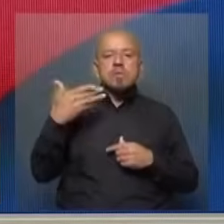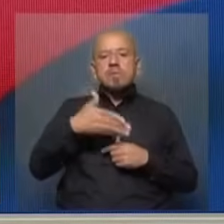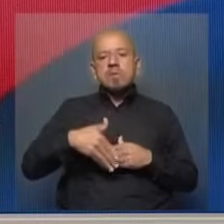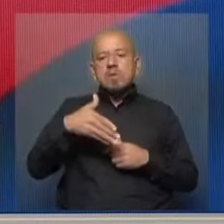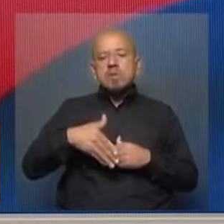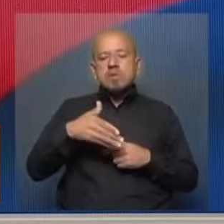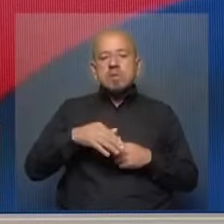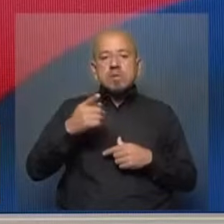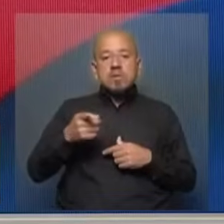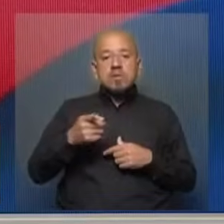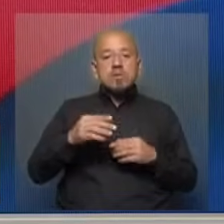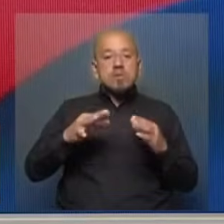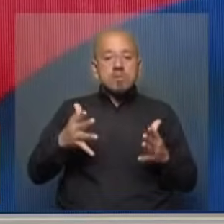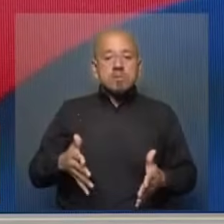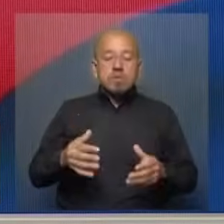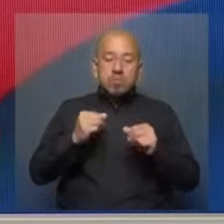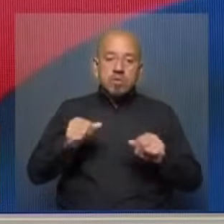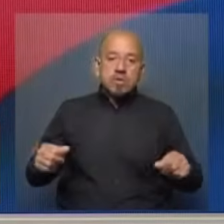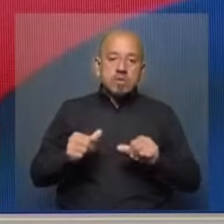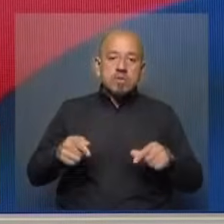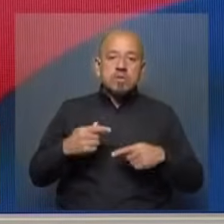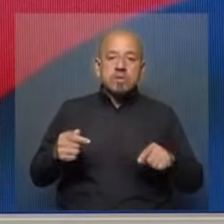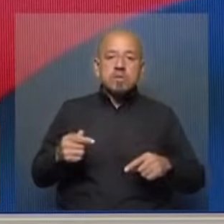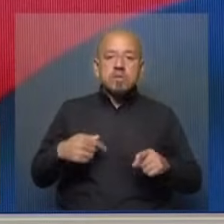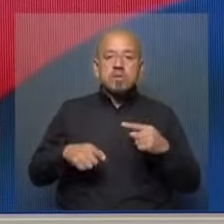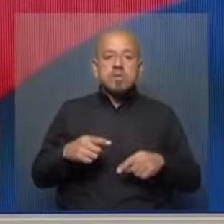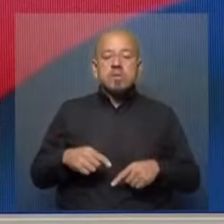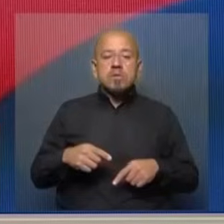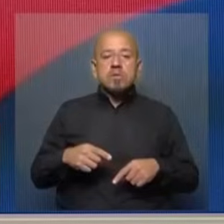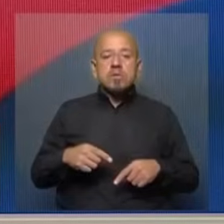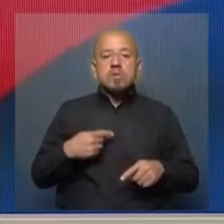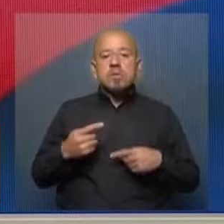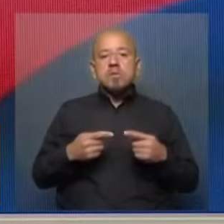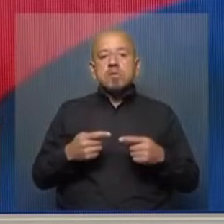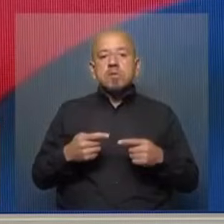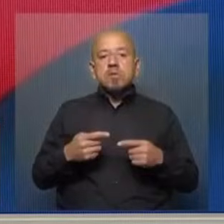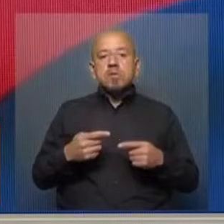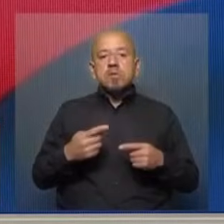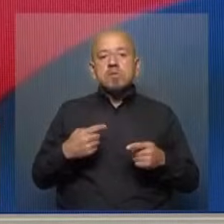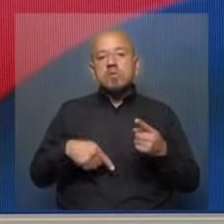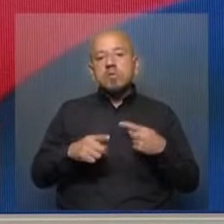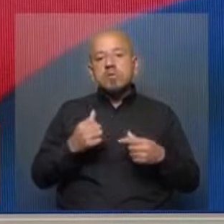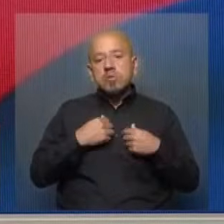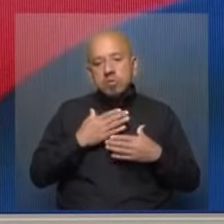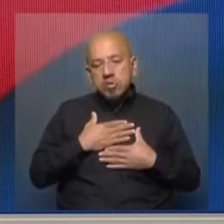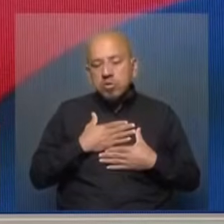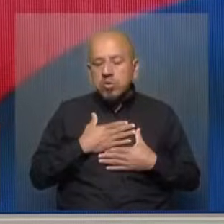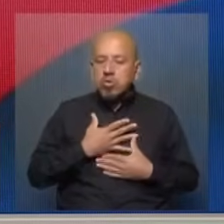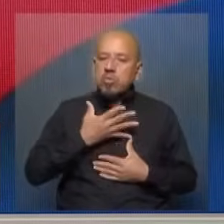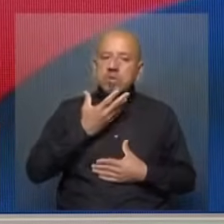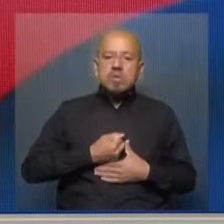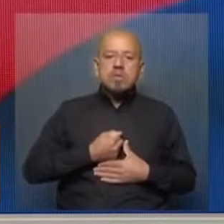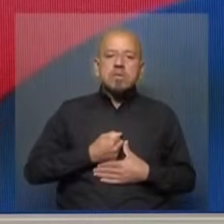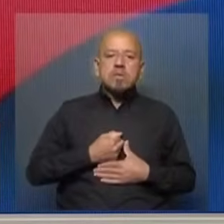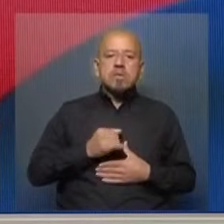dio evidencia para actuar y para seguir abriendo. Entonces, yo estoy súper convencida de